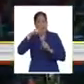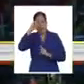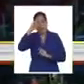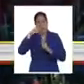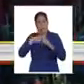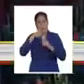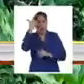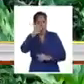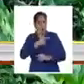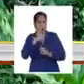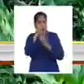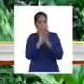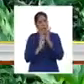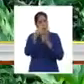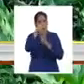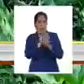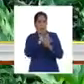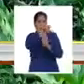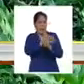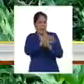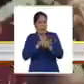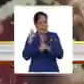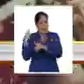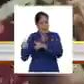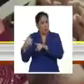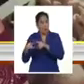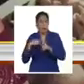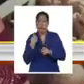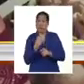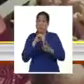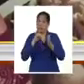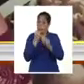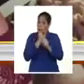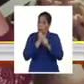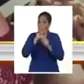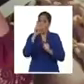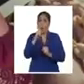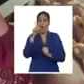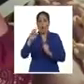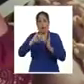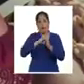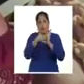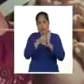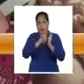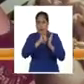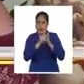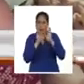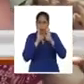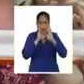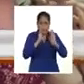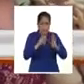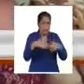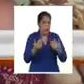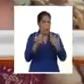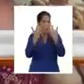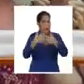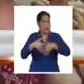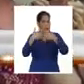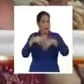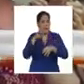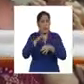frijoles y maíz. Planificamos trabajar con 11 proyectos. Estos 11 proyectos están enfocados fundamentalmente en lo que es la parte de producción de